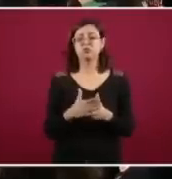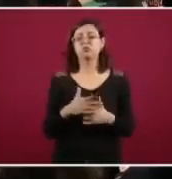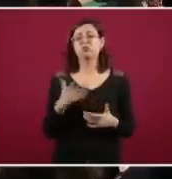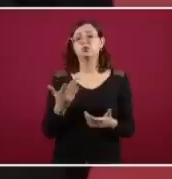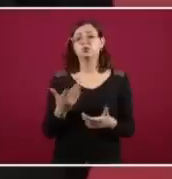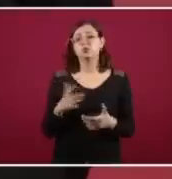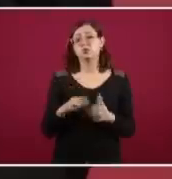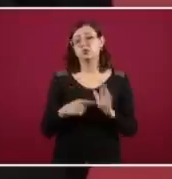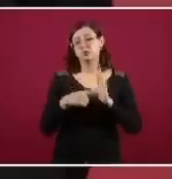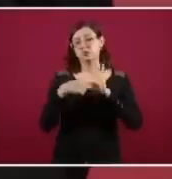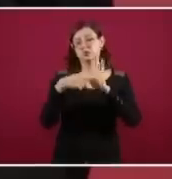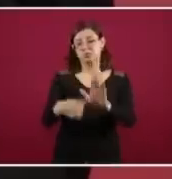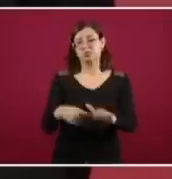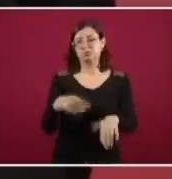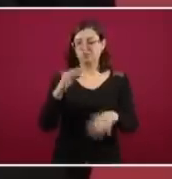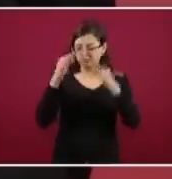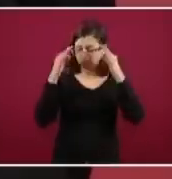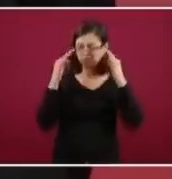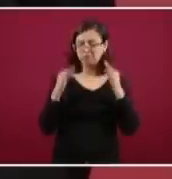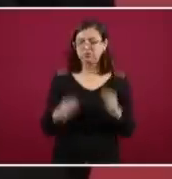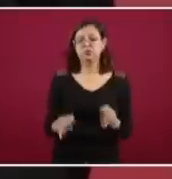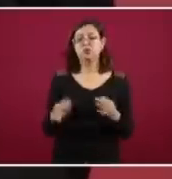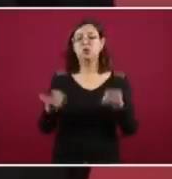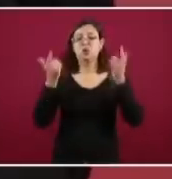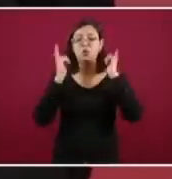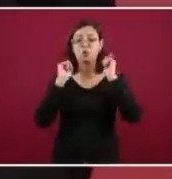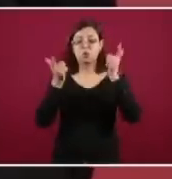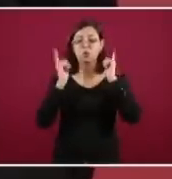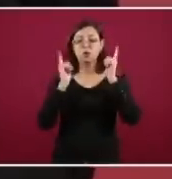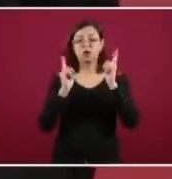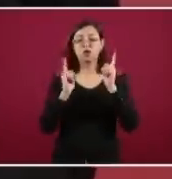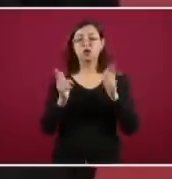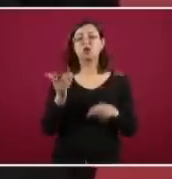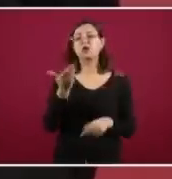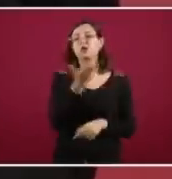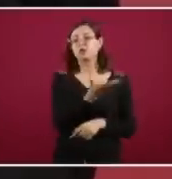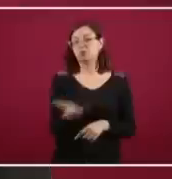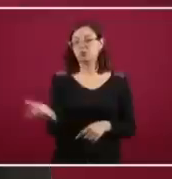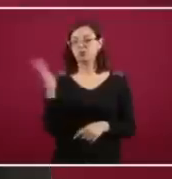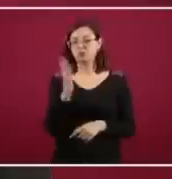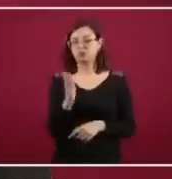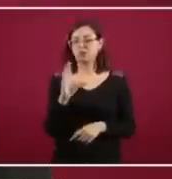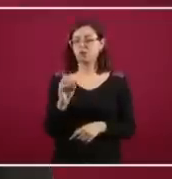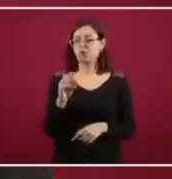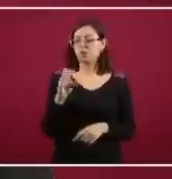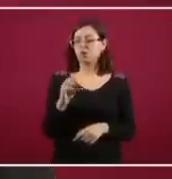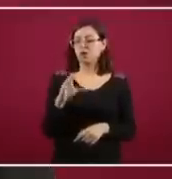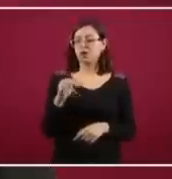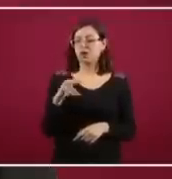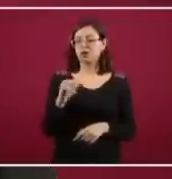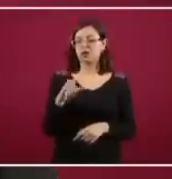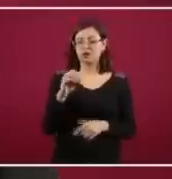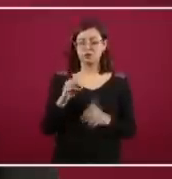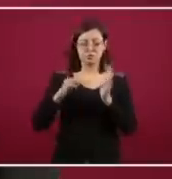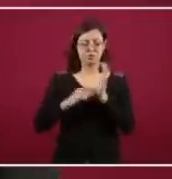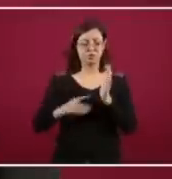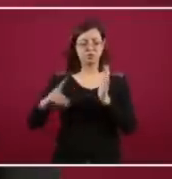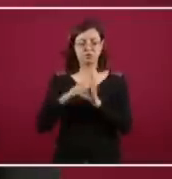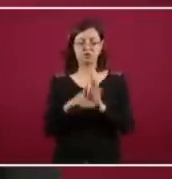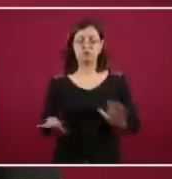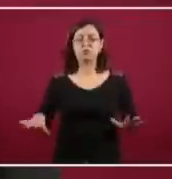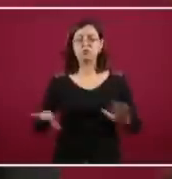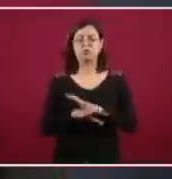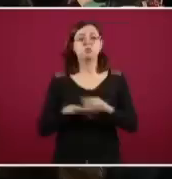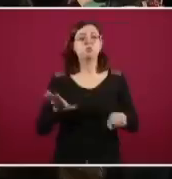Buen Fin, ya darle los definitivos. Ojalá y sea tomada en cuenta la propuesta de Concanaco del cambio de la metodología,